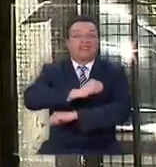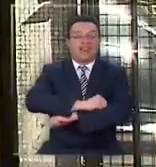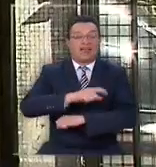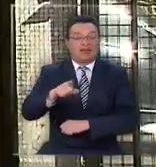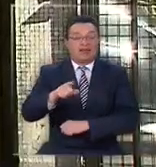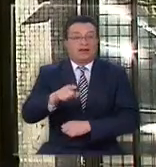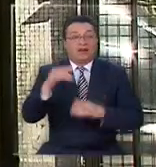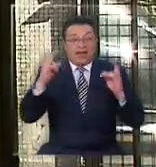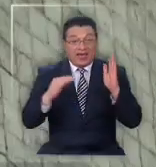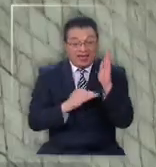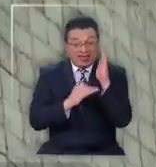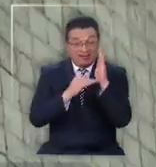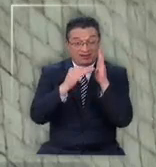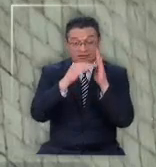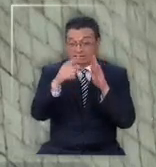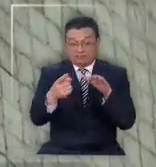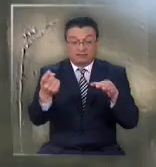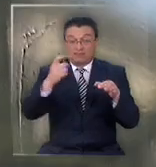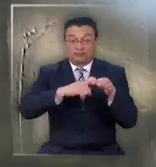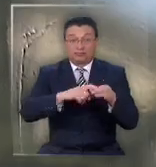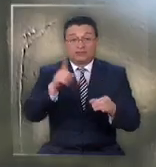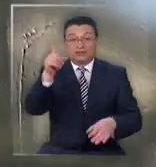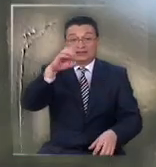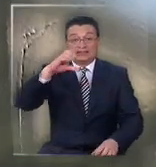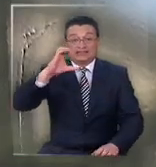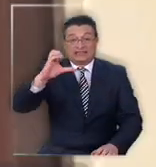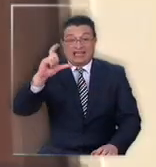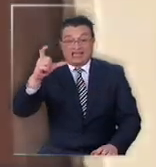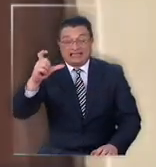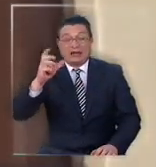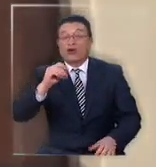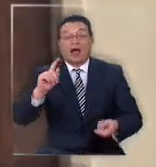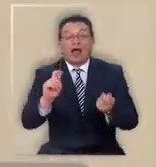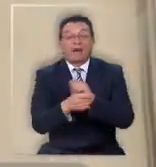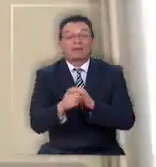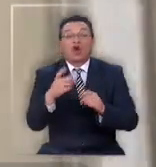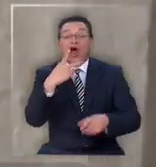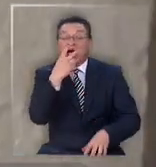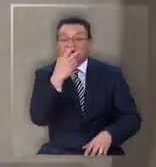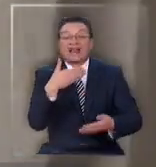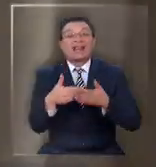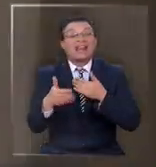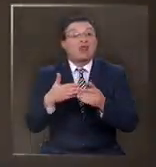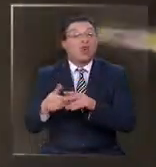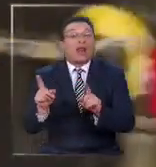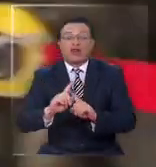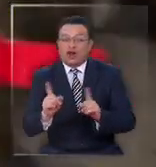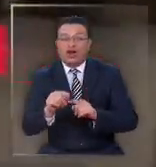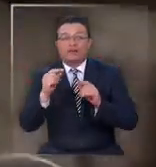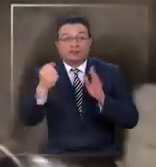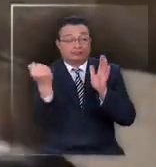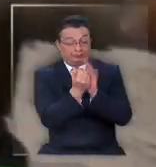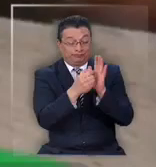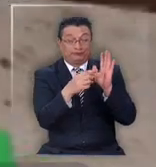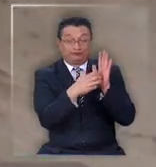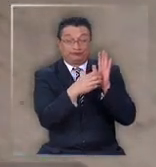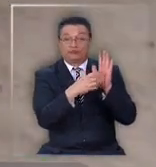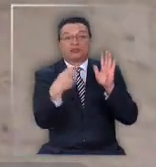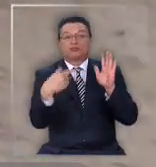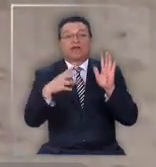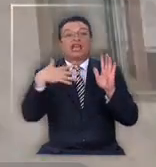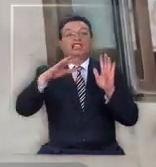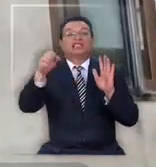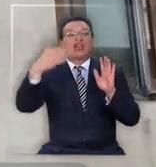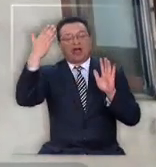El edificio ni siquiera está en los registros de la SEC por el cambio a gas natural. El sello rojo que aquí se ve se dejó de poner hace 15